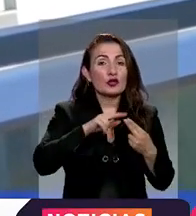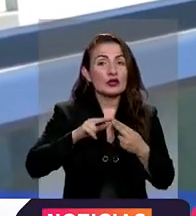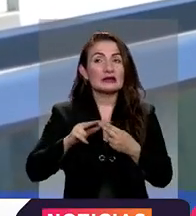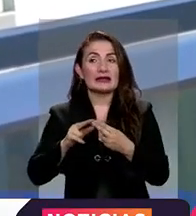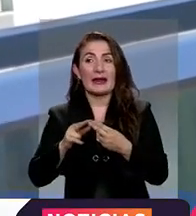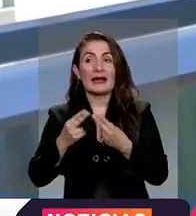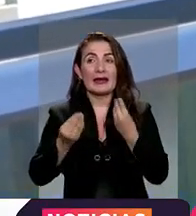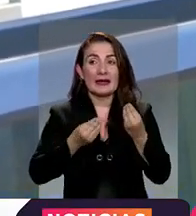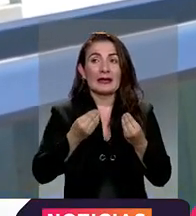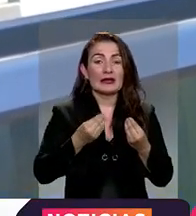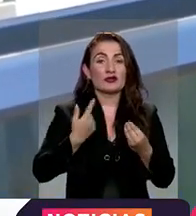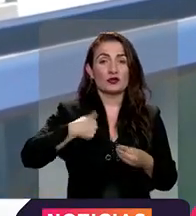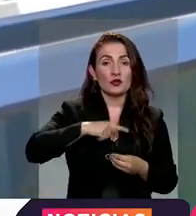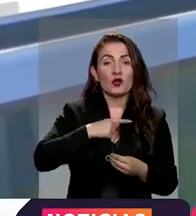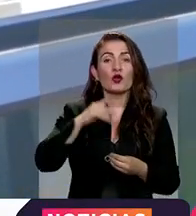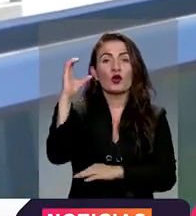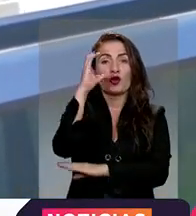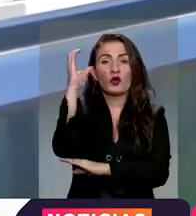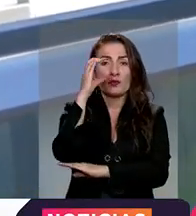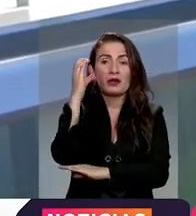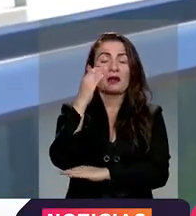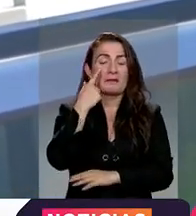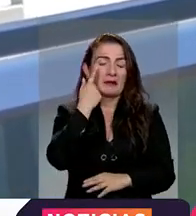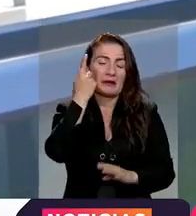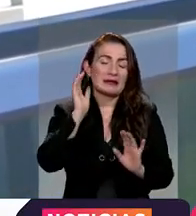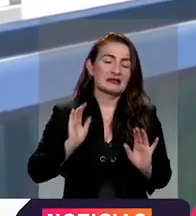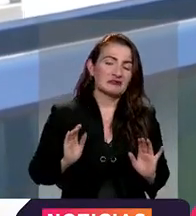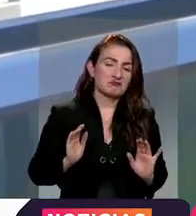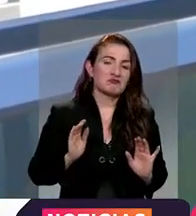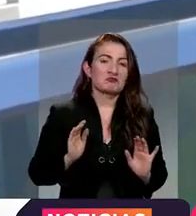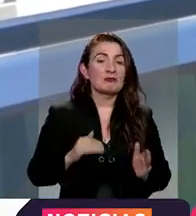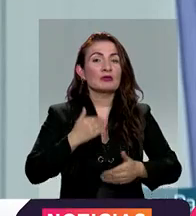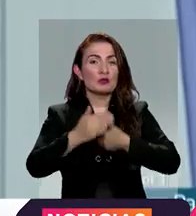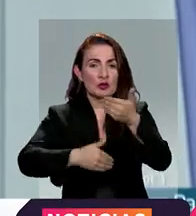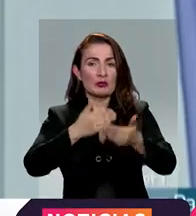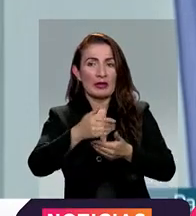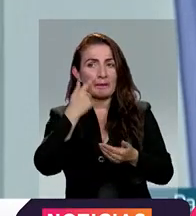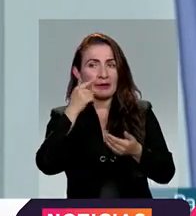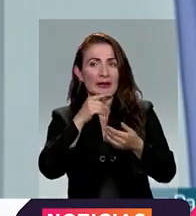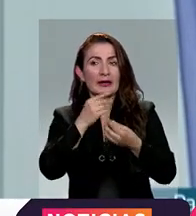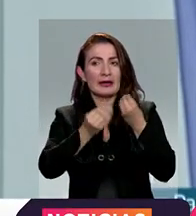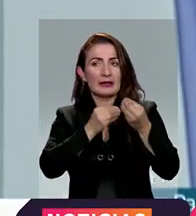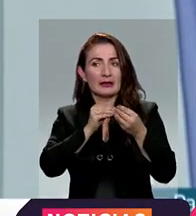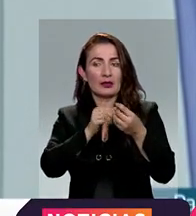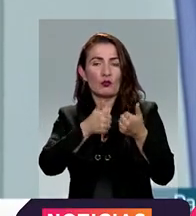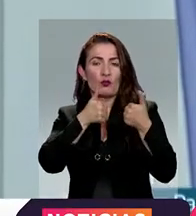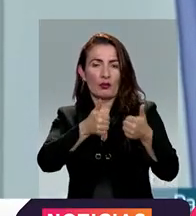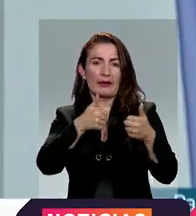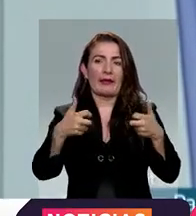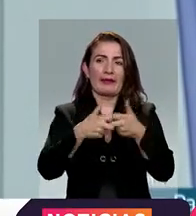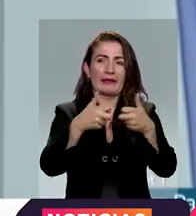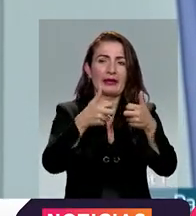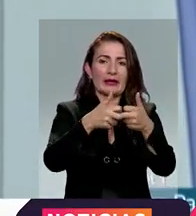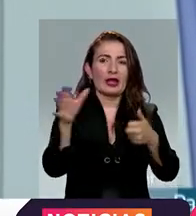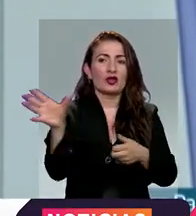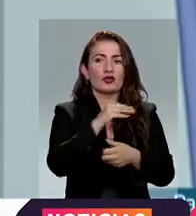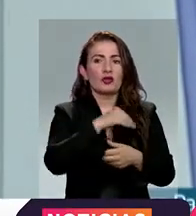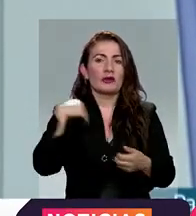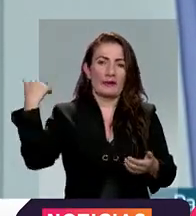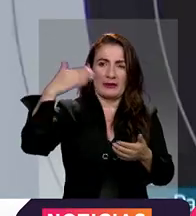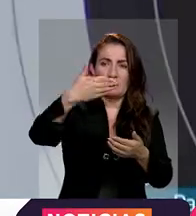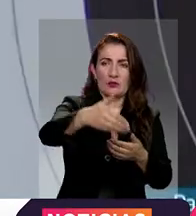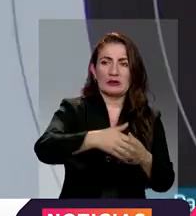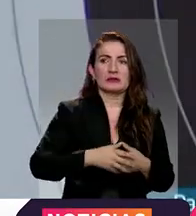marcar como el flow colombiano, por así decirlo, de primeras. Y ya luego pues dejar acá como una buena energía para todos los atletas que vienen